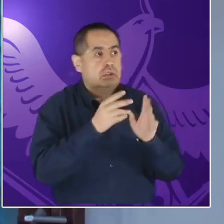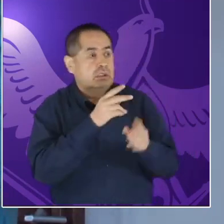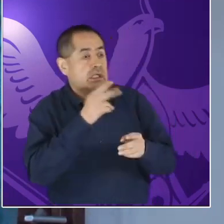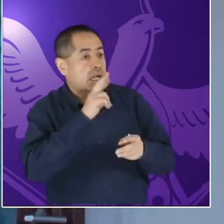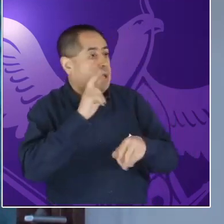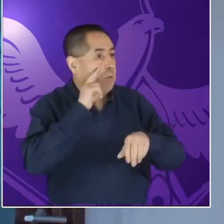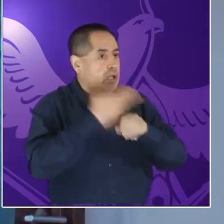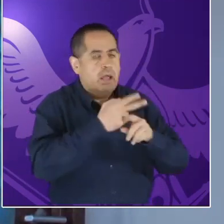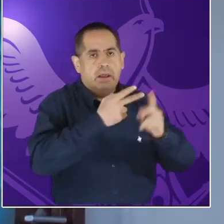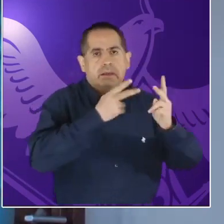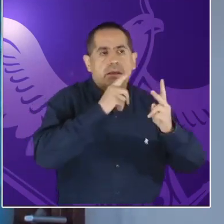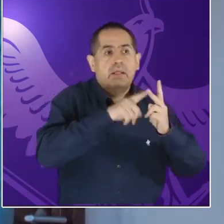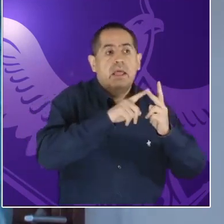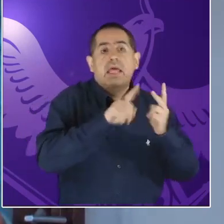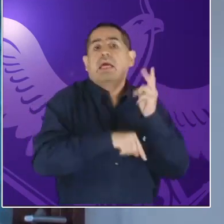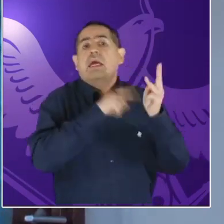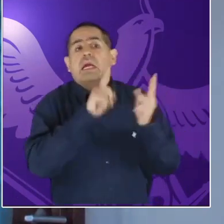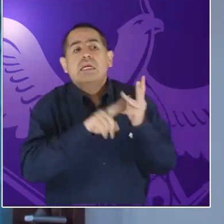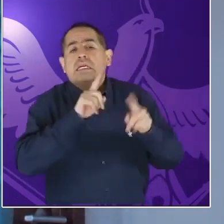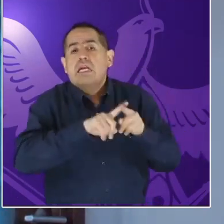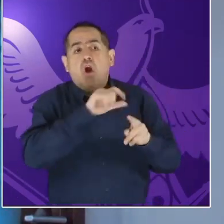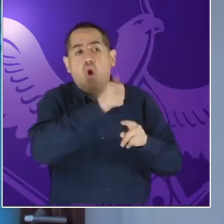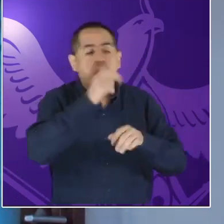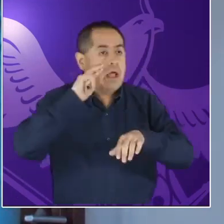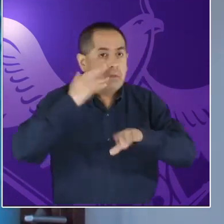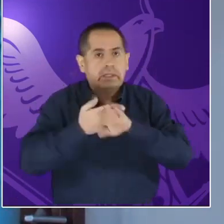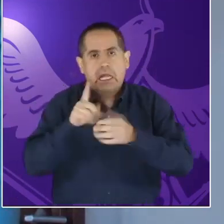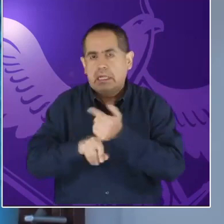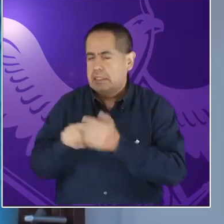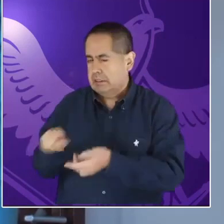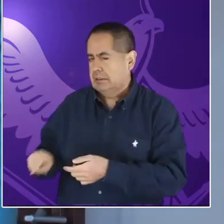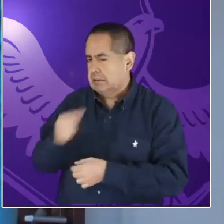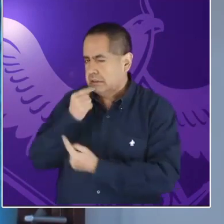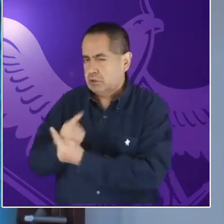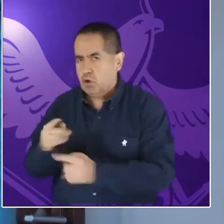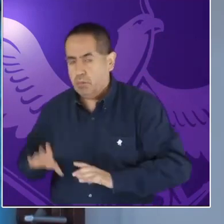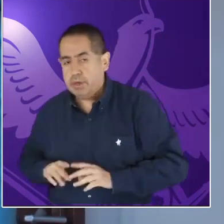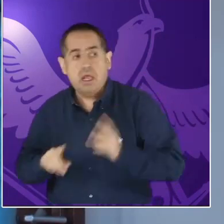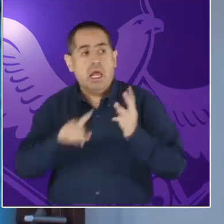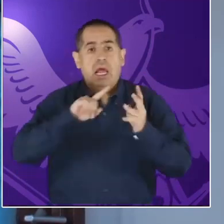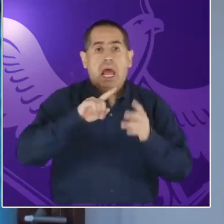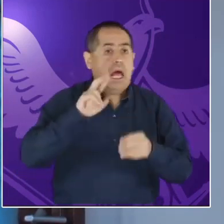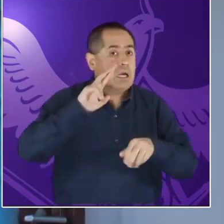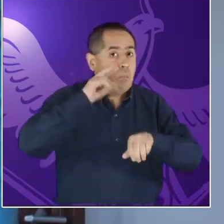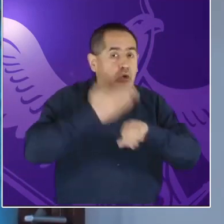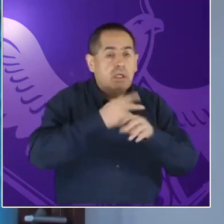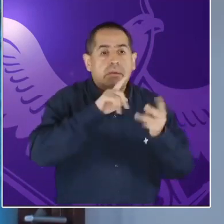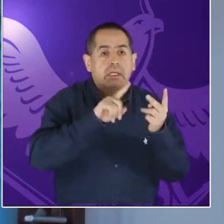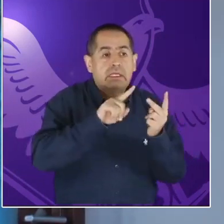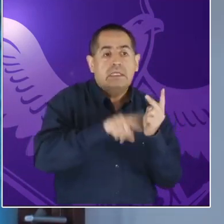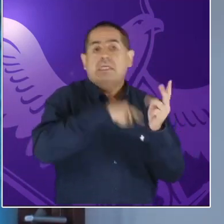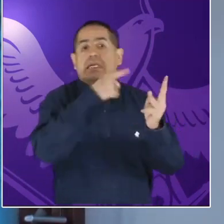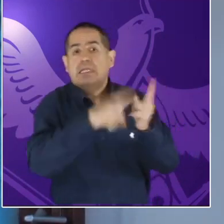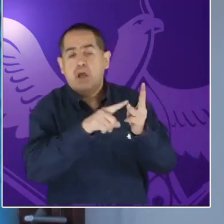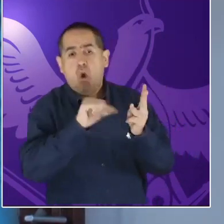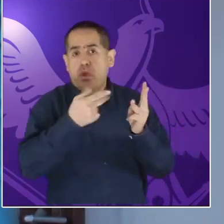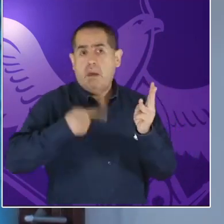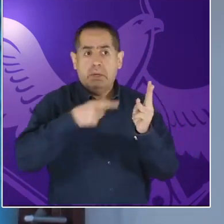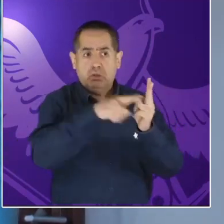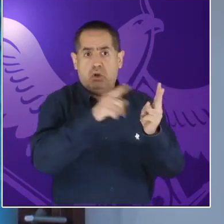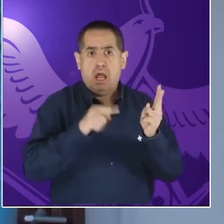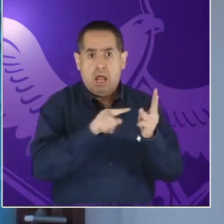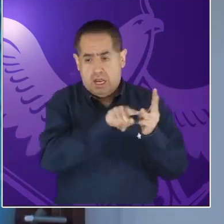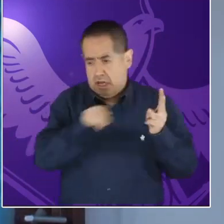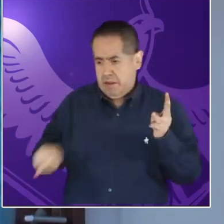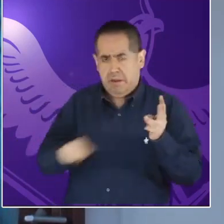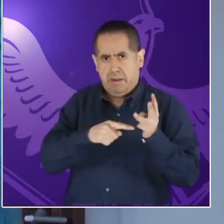no va necesariamente, siempre y en todo caso, ligada a los progenitores. También es posible, en determinadas circunstancias y respetando